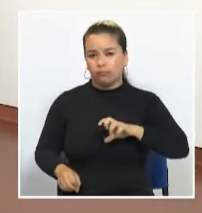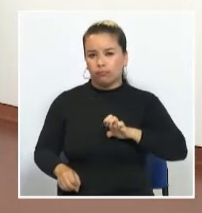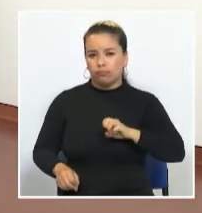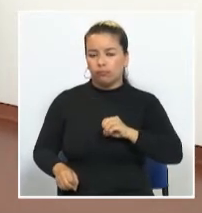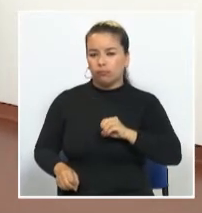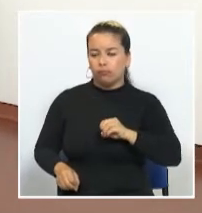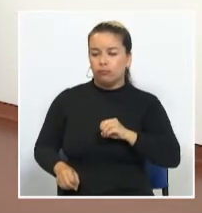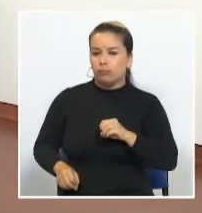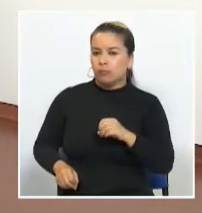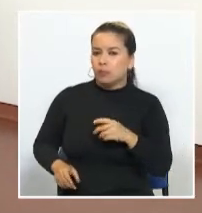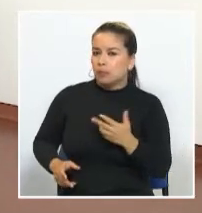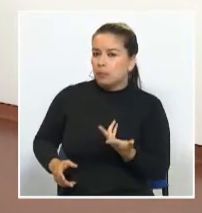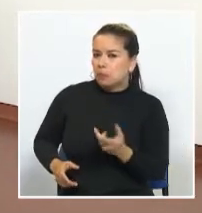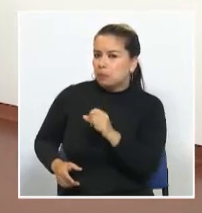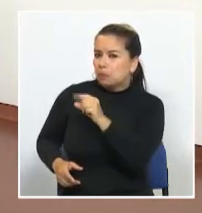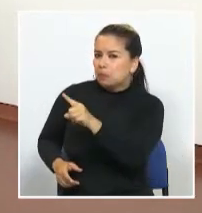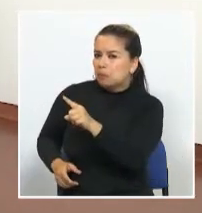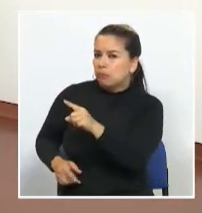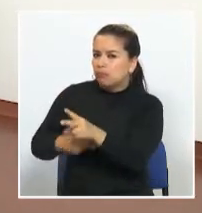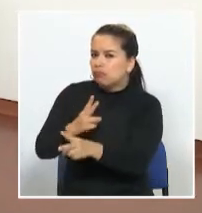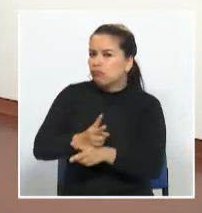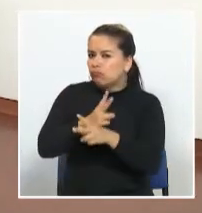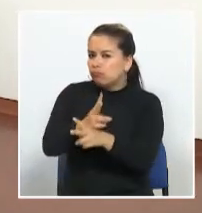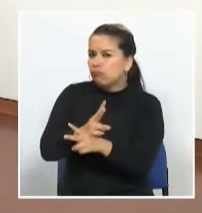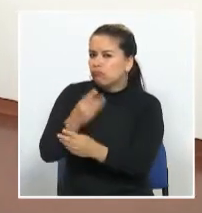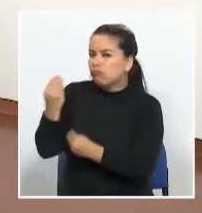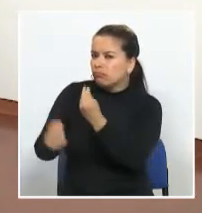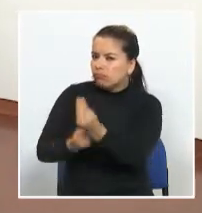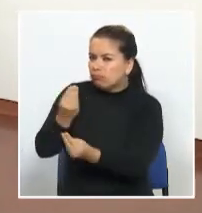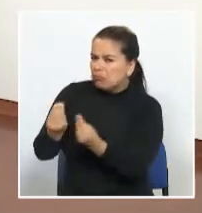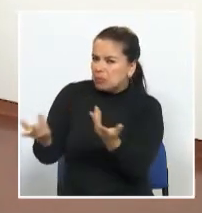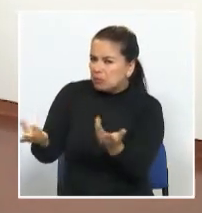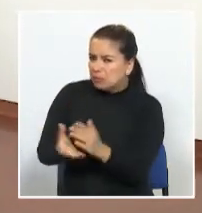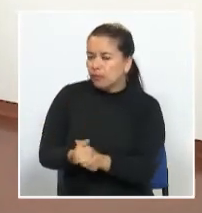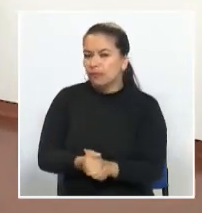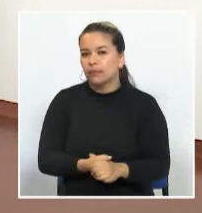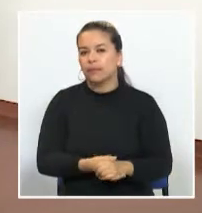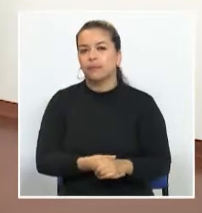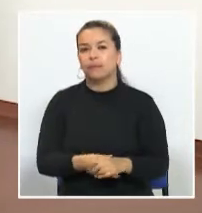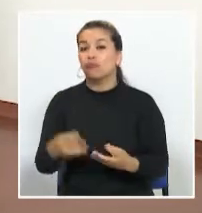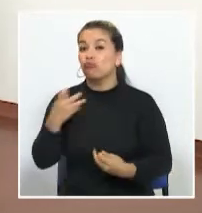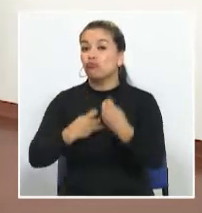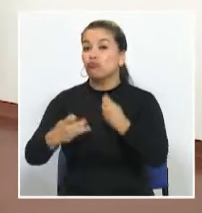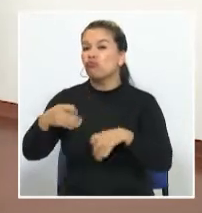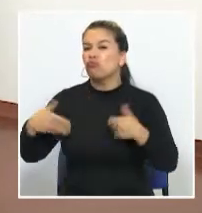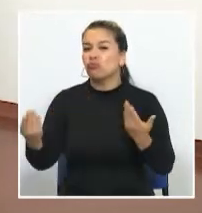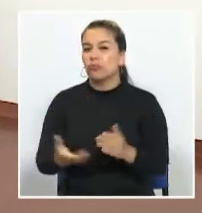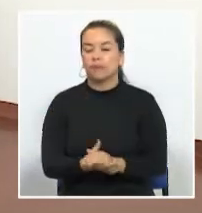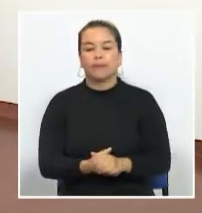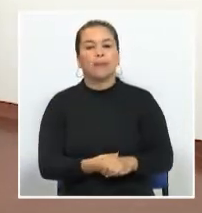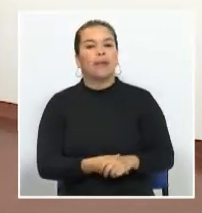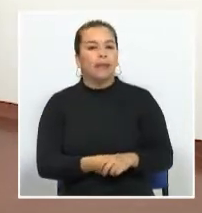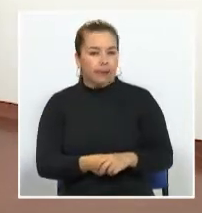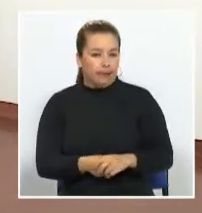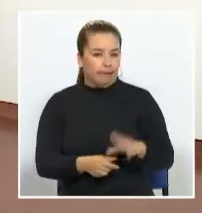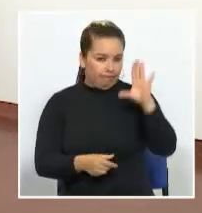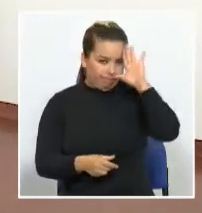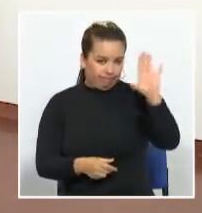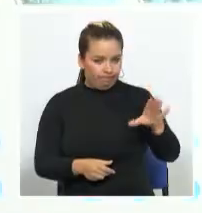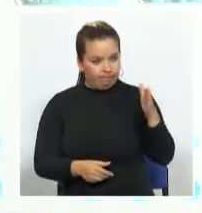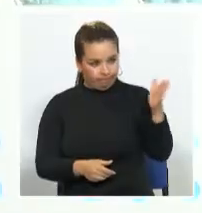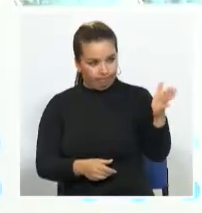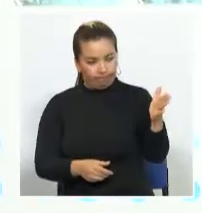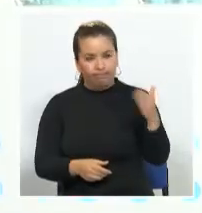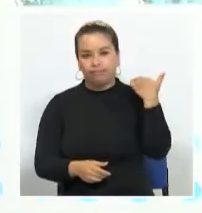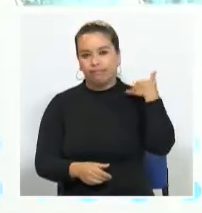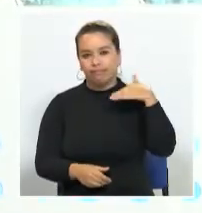Entonces, como que cuidados tengo que tener o qué. Bueno, María, primero un saludo para usted allá en Armenia.